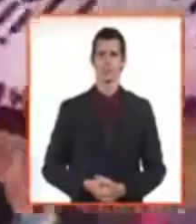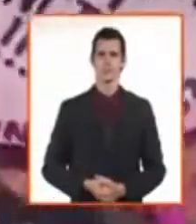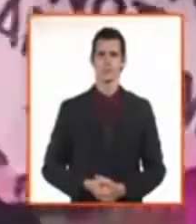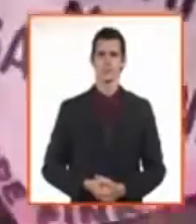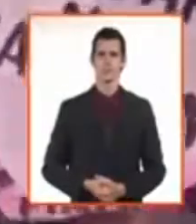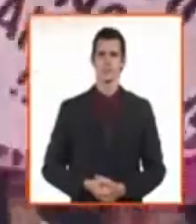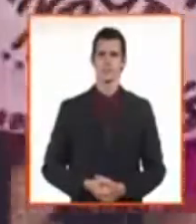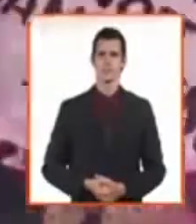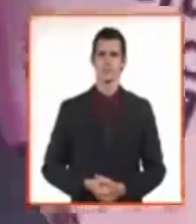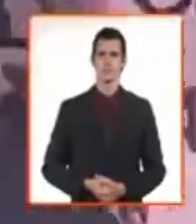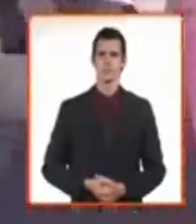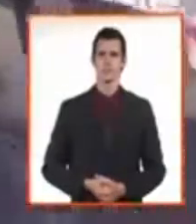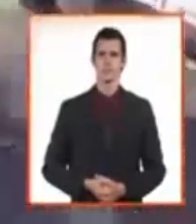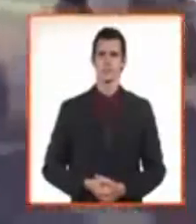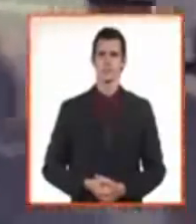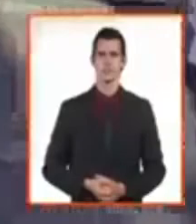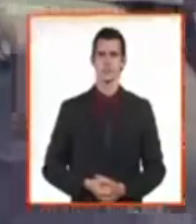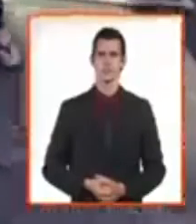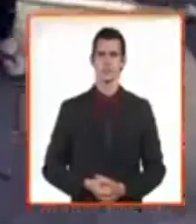cómo